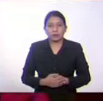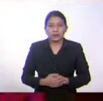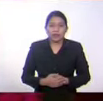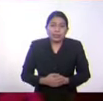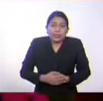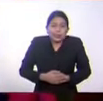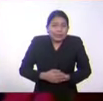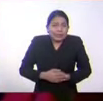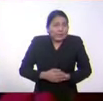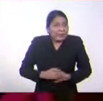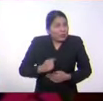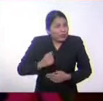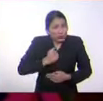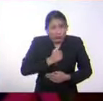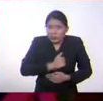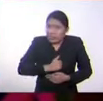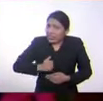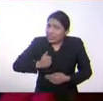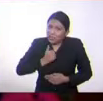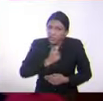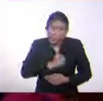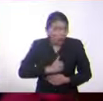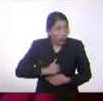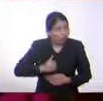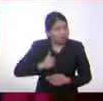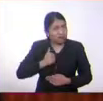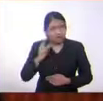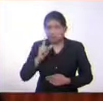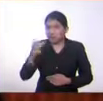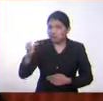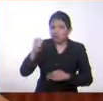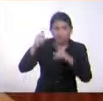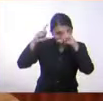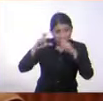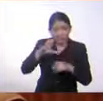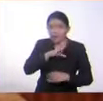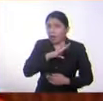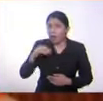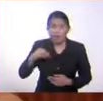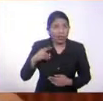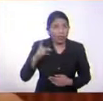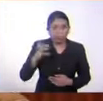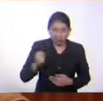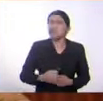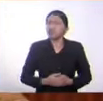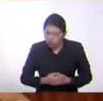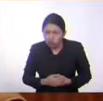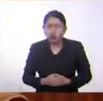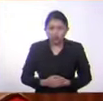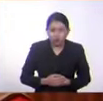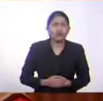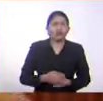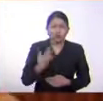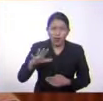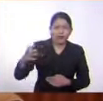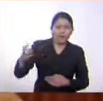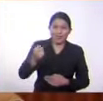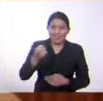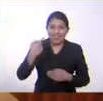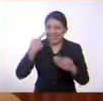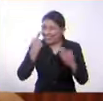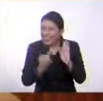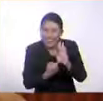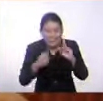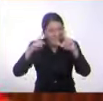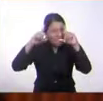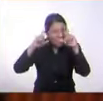Ay, lo siento, señor Max. No logramos la foto familiar que usted quería. ¡Claro que sí, pequeña! ¡Tenemos la